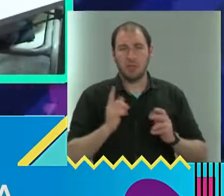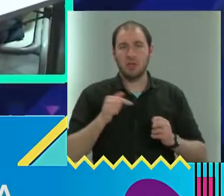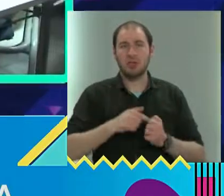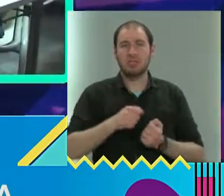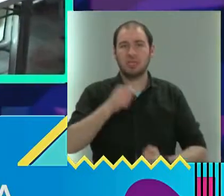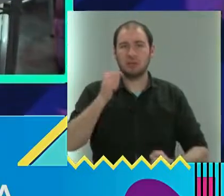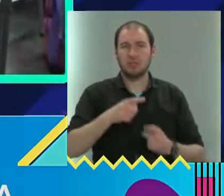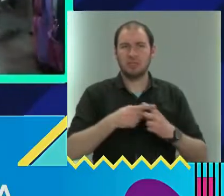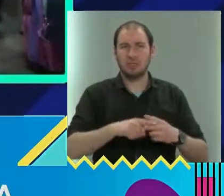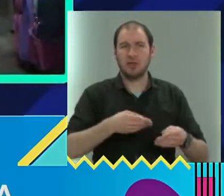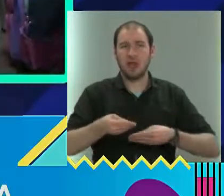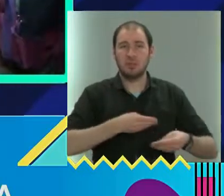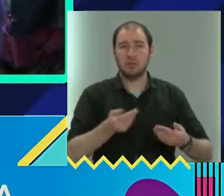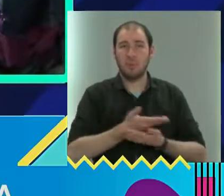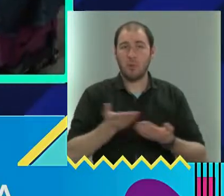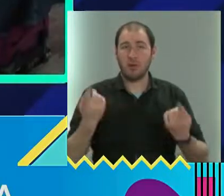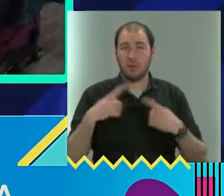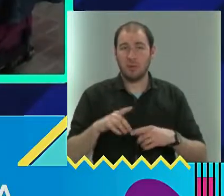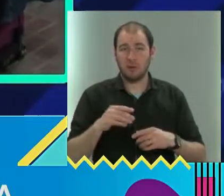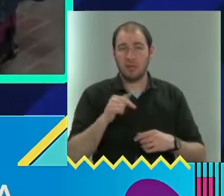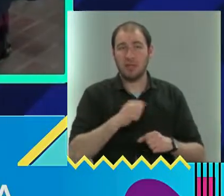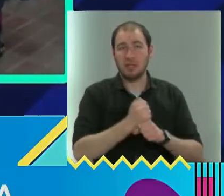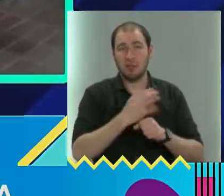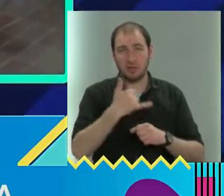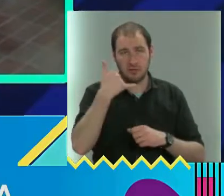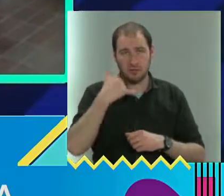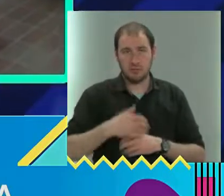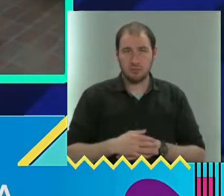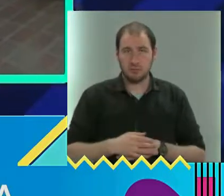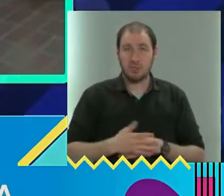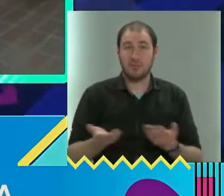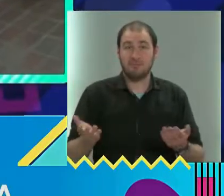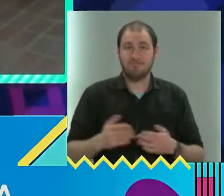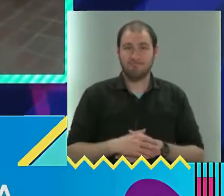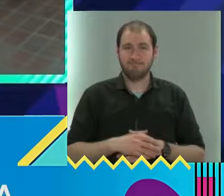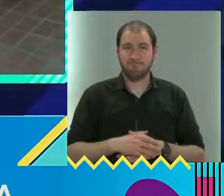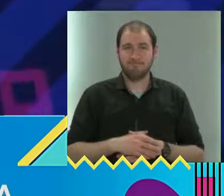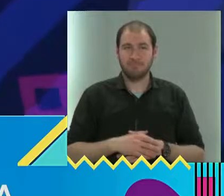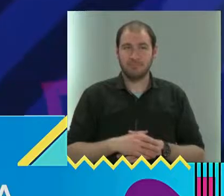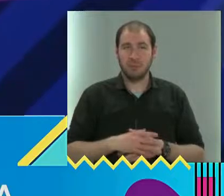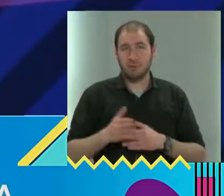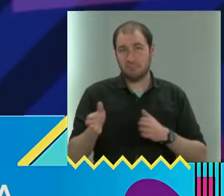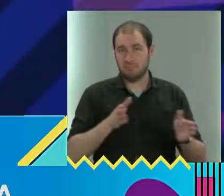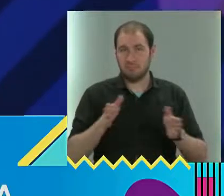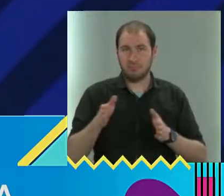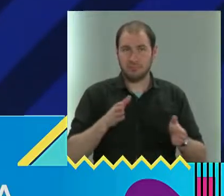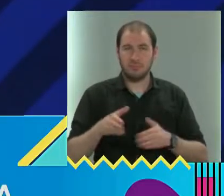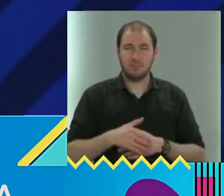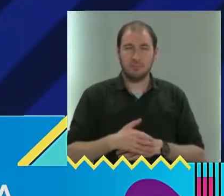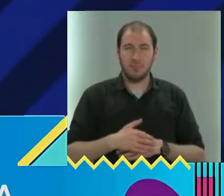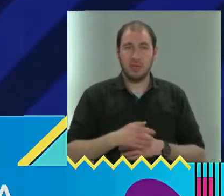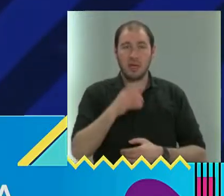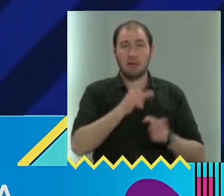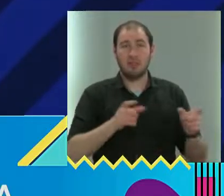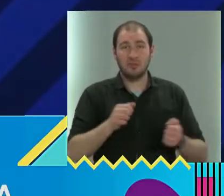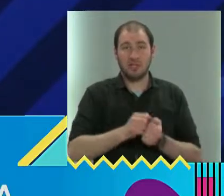recibí de técnico en administración pública, pero estoy acá en la telefónica. Bueno, están las dos cosas. Entonces, gente que